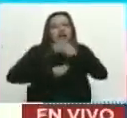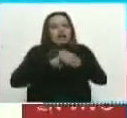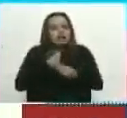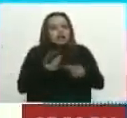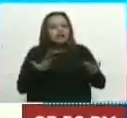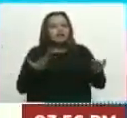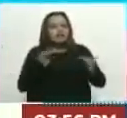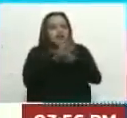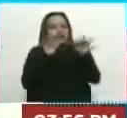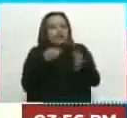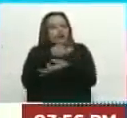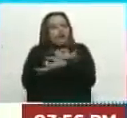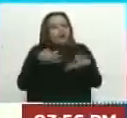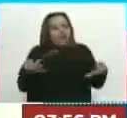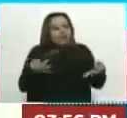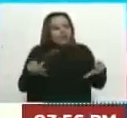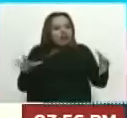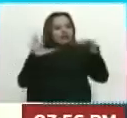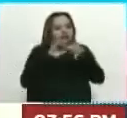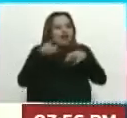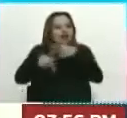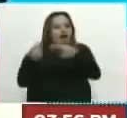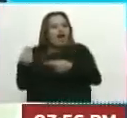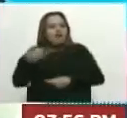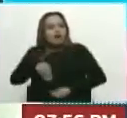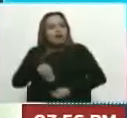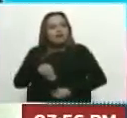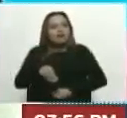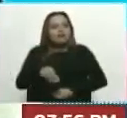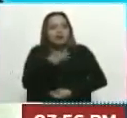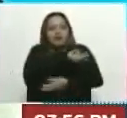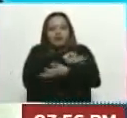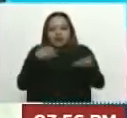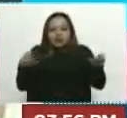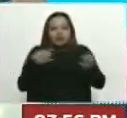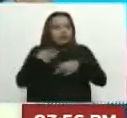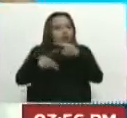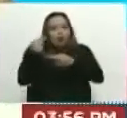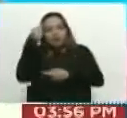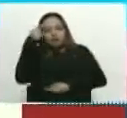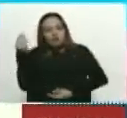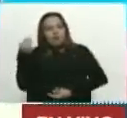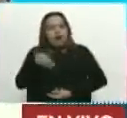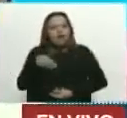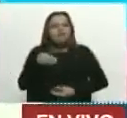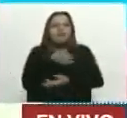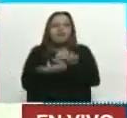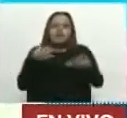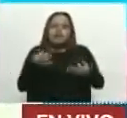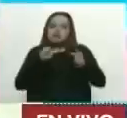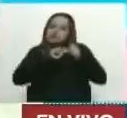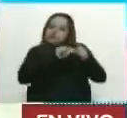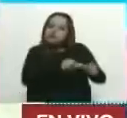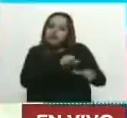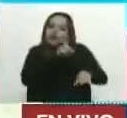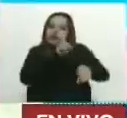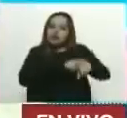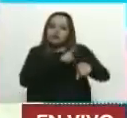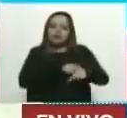manera perfecta, cada día más perfecta, para que quede pues en el tiempo.